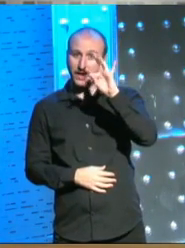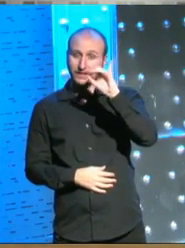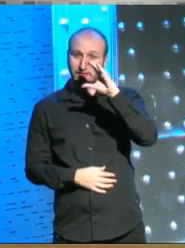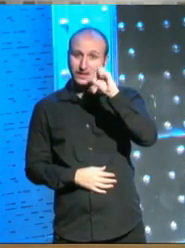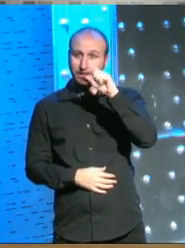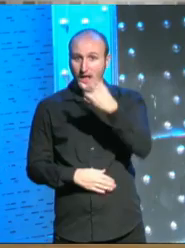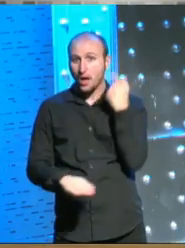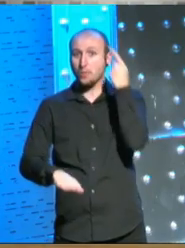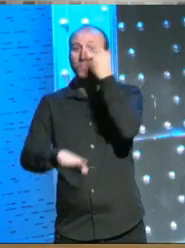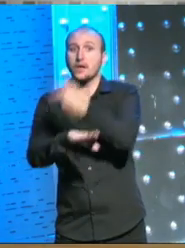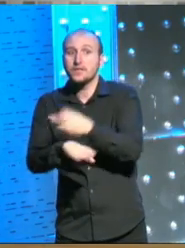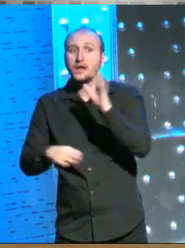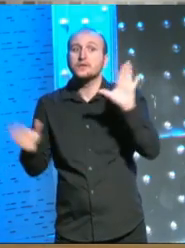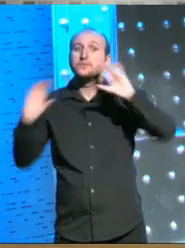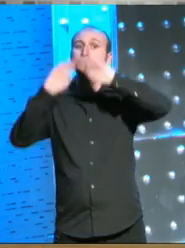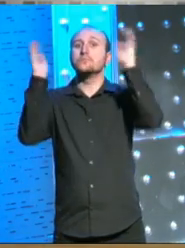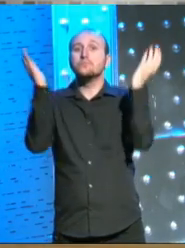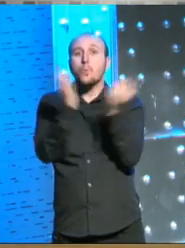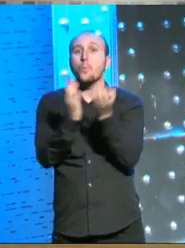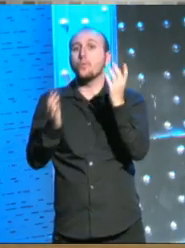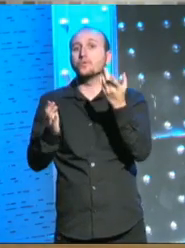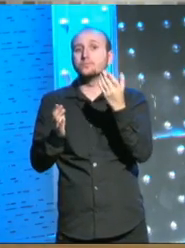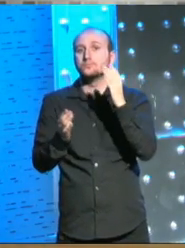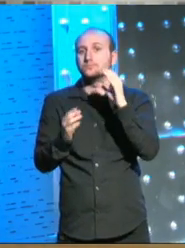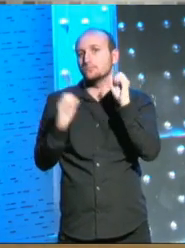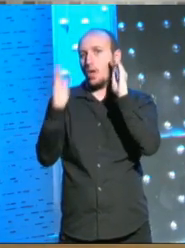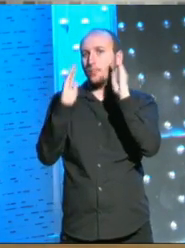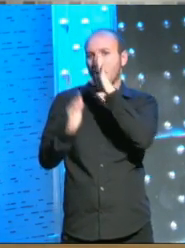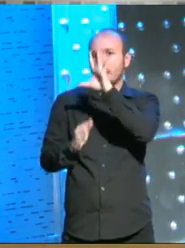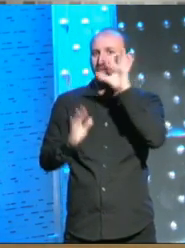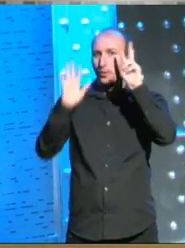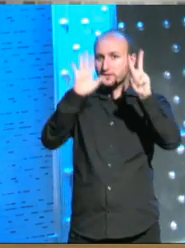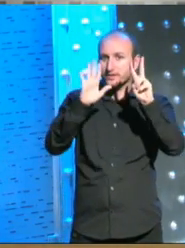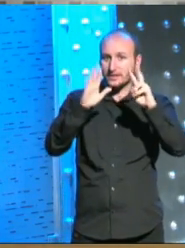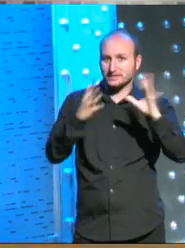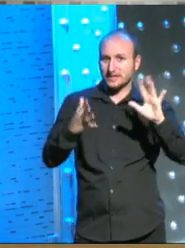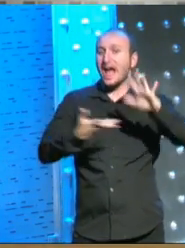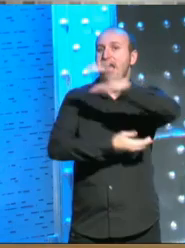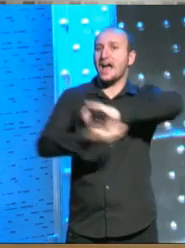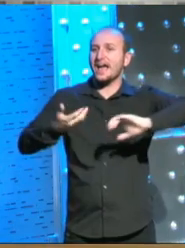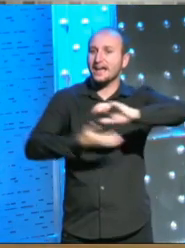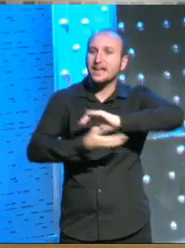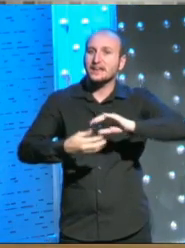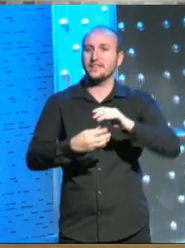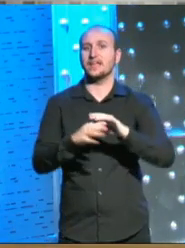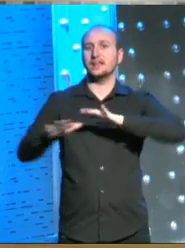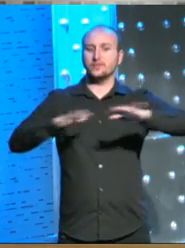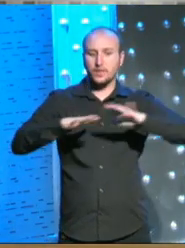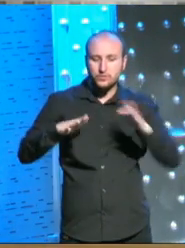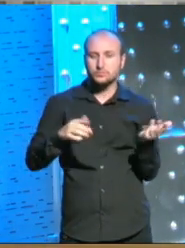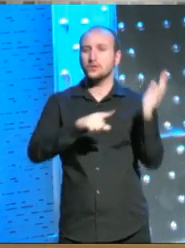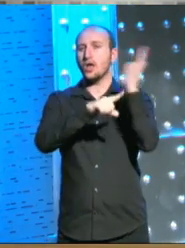orbitado la Tierra, el 57. La carrera del espacio, con fines